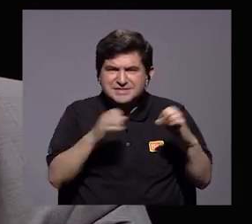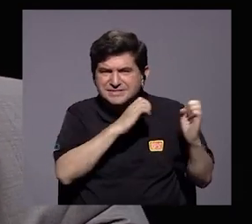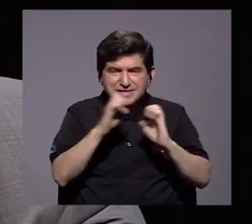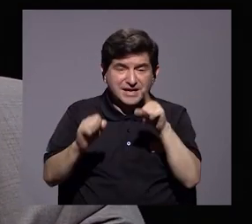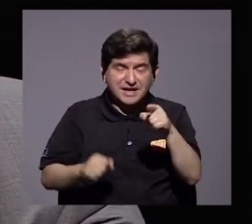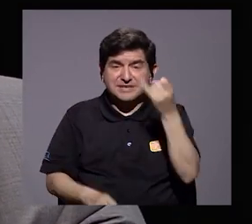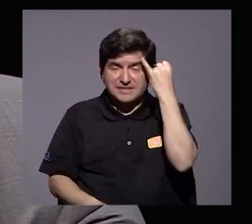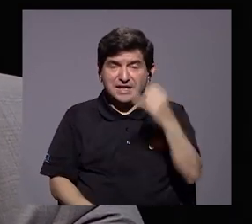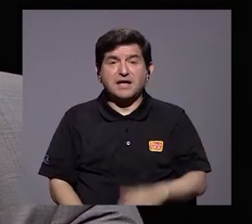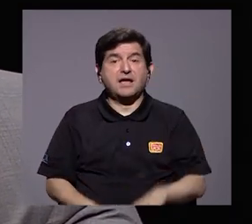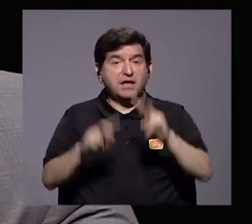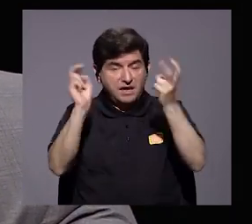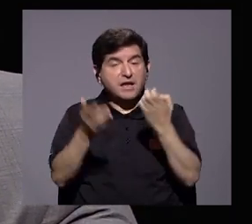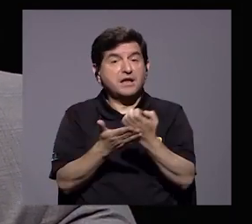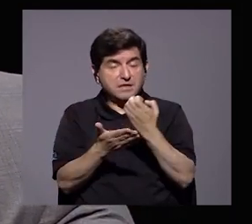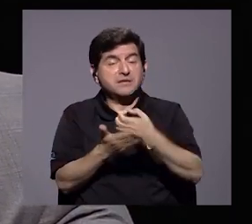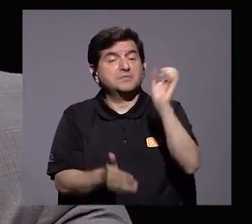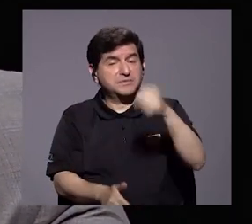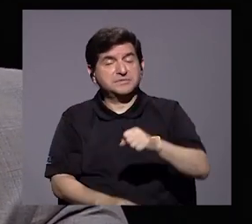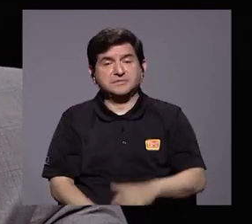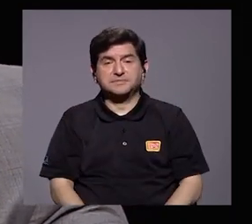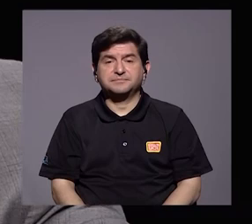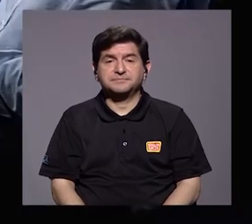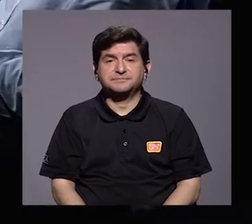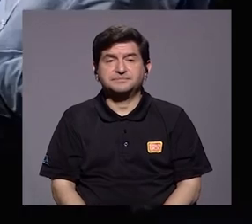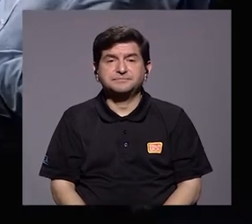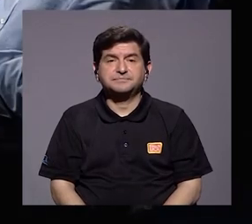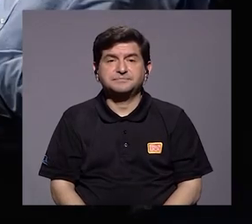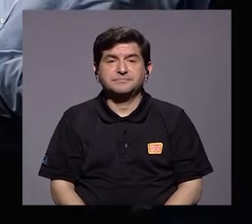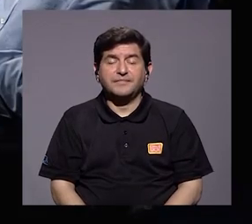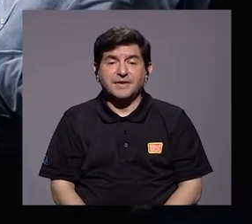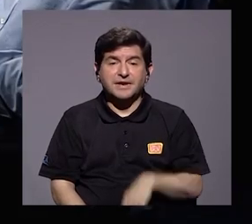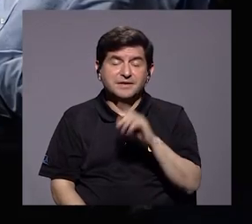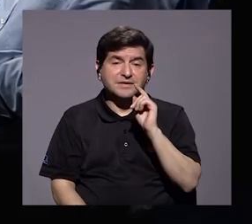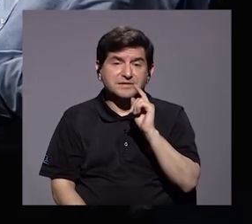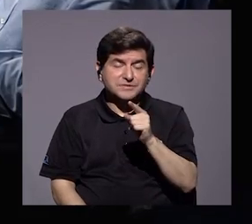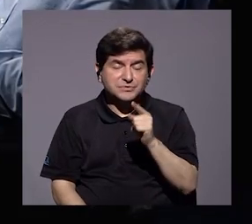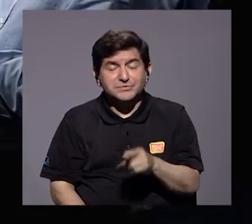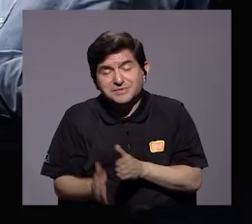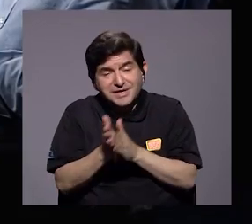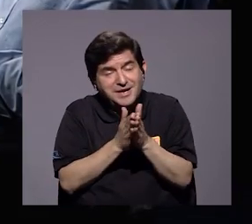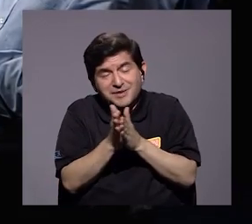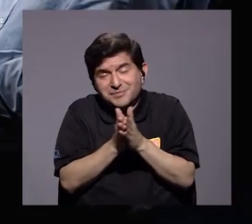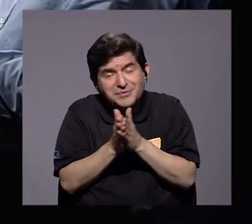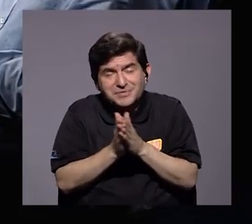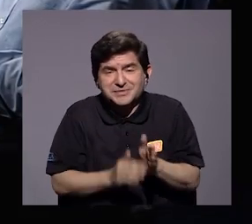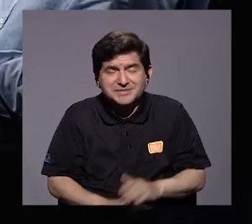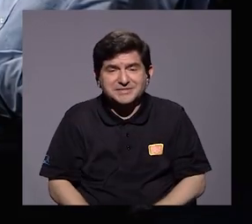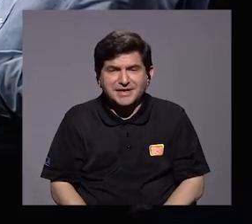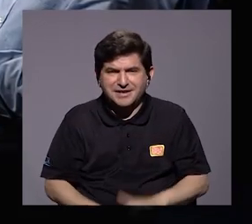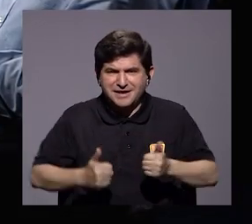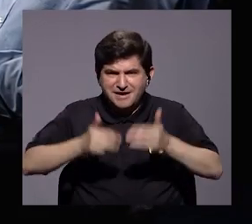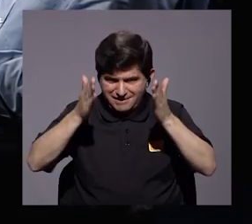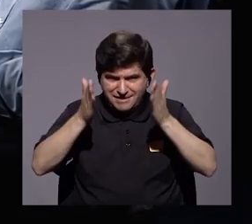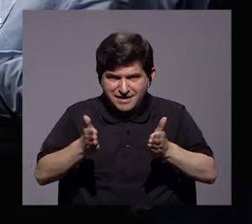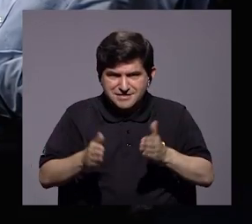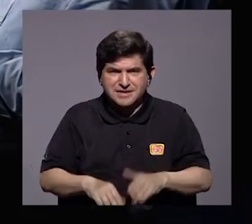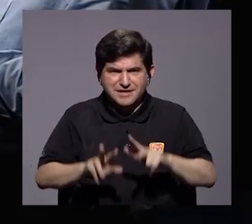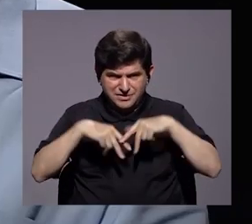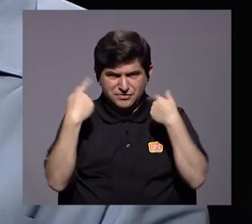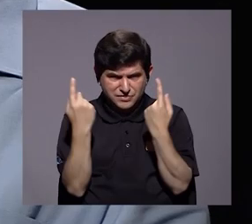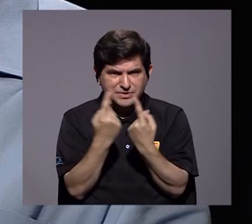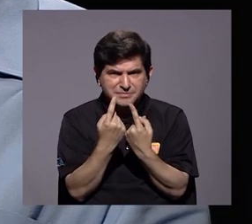quedo con él en materia económica me quedo con él y le dice usted bien debe aprovechar si yo no lo voy a tener de candidato por su